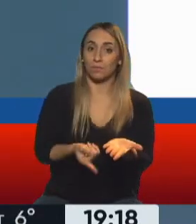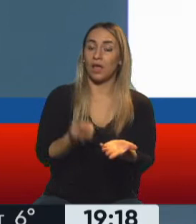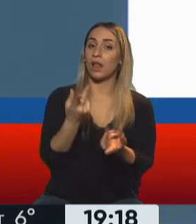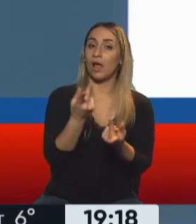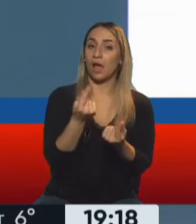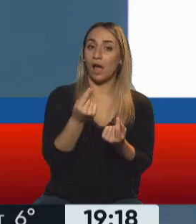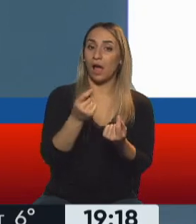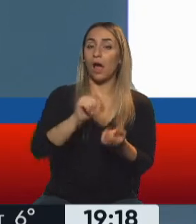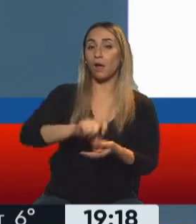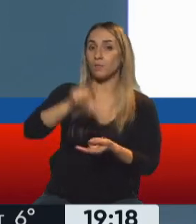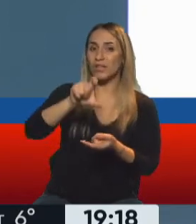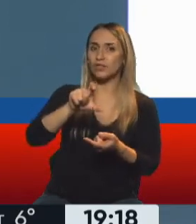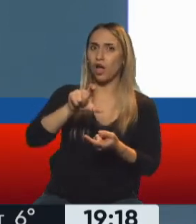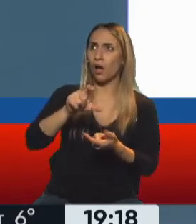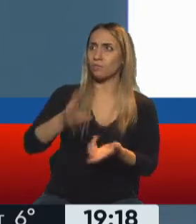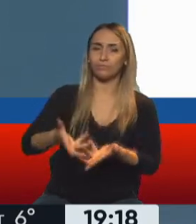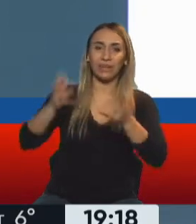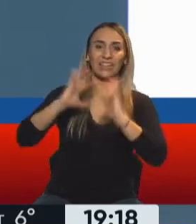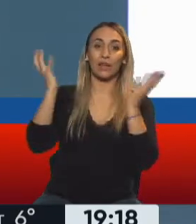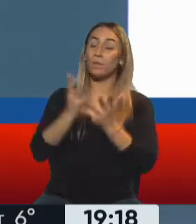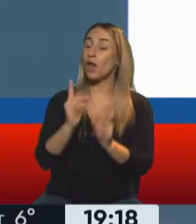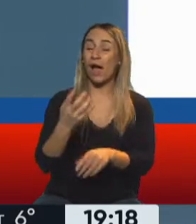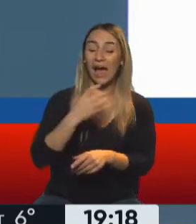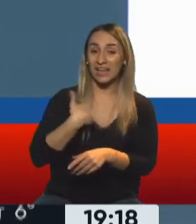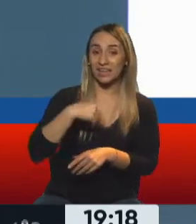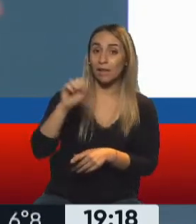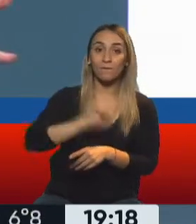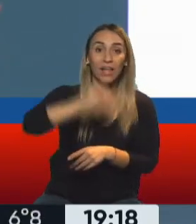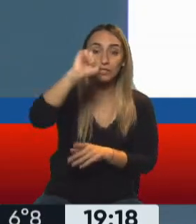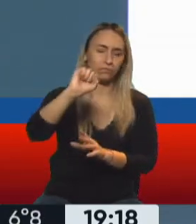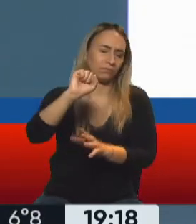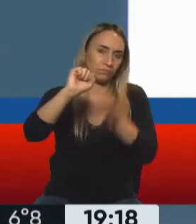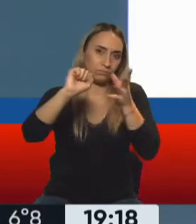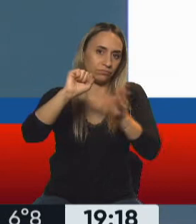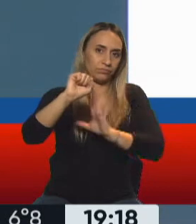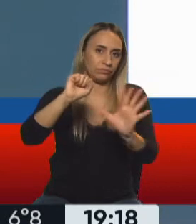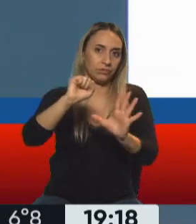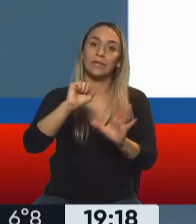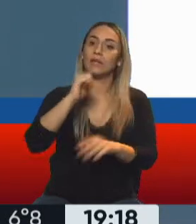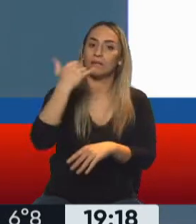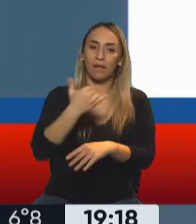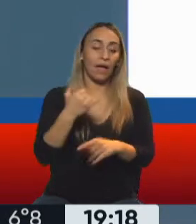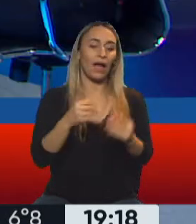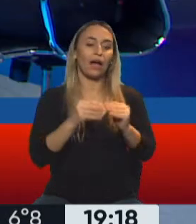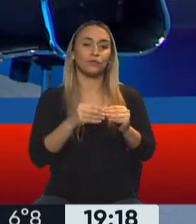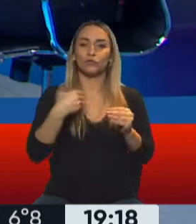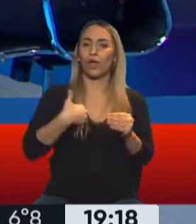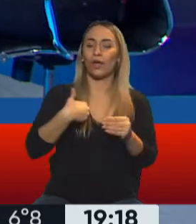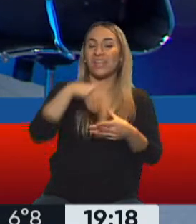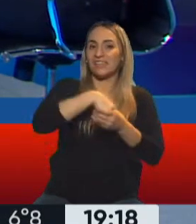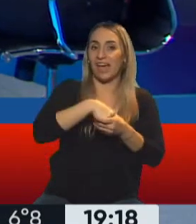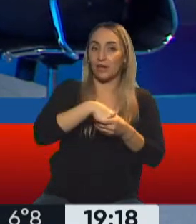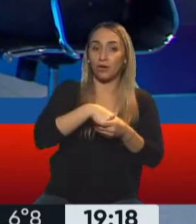nivel internacional. Pero que Argentina tiene una inflación que va más allá de eso y que tiene factores internos. Está costando